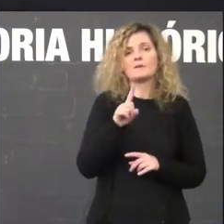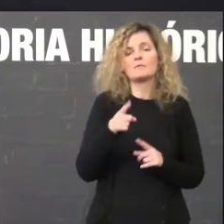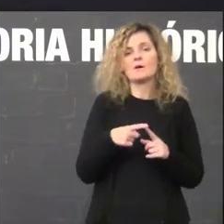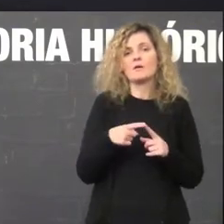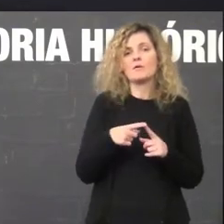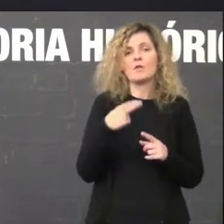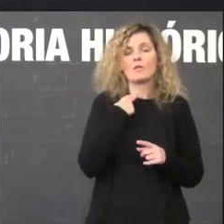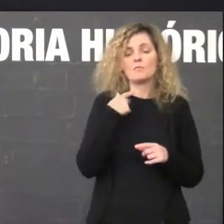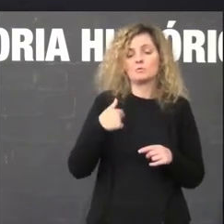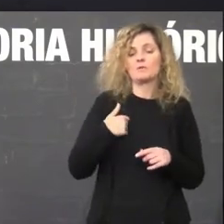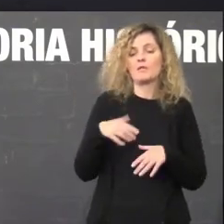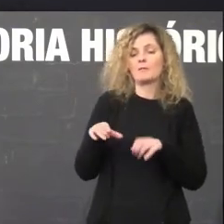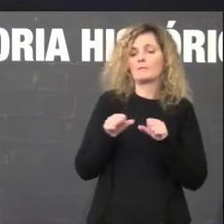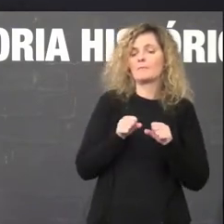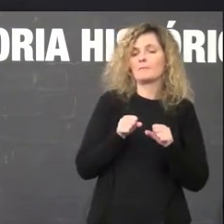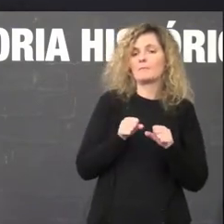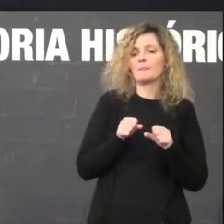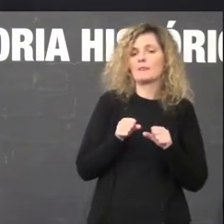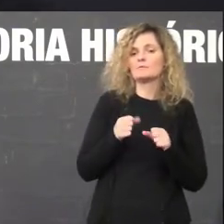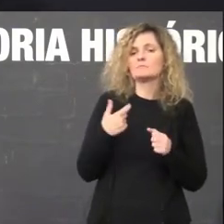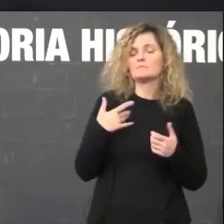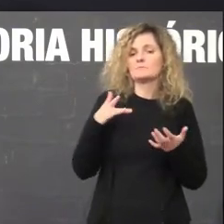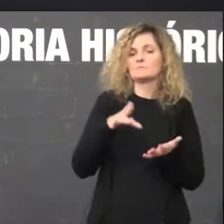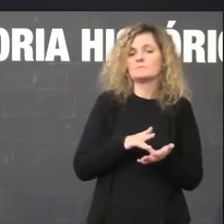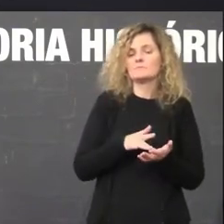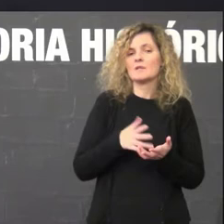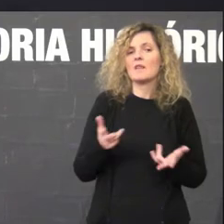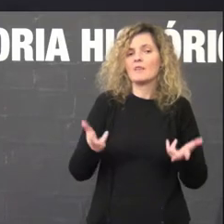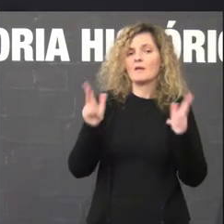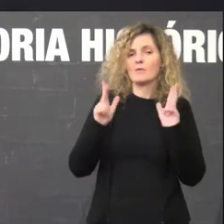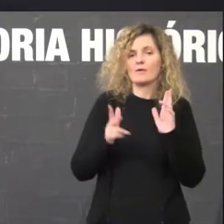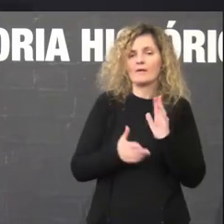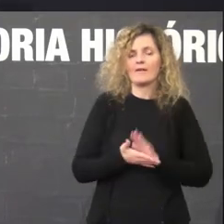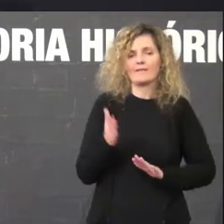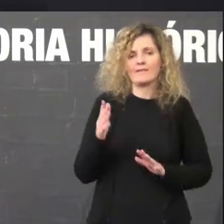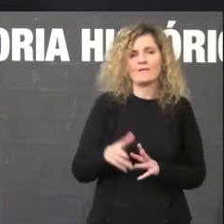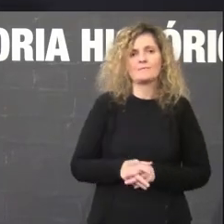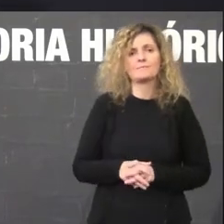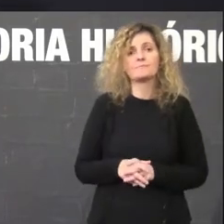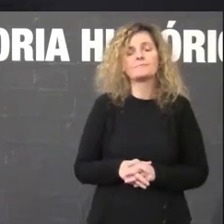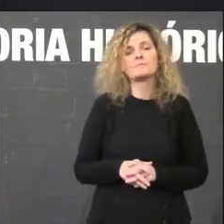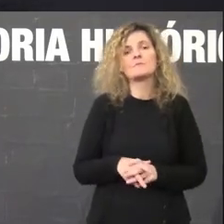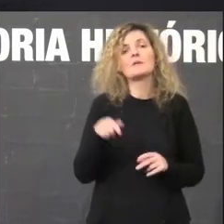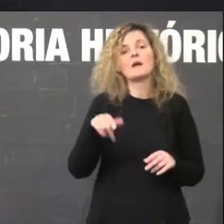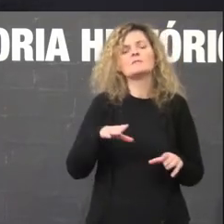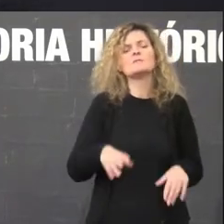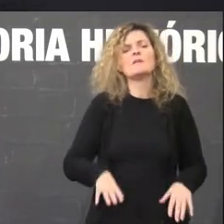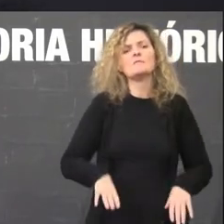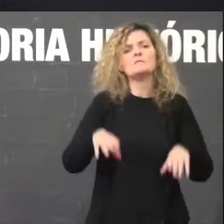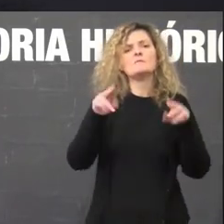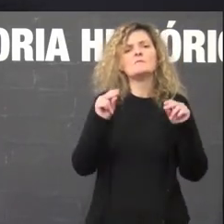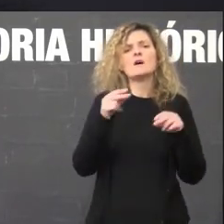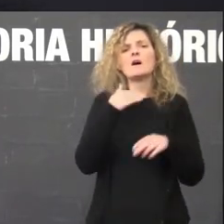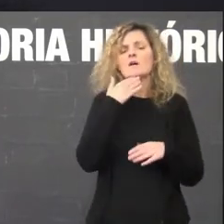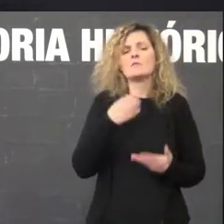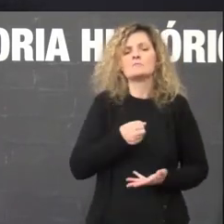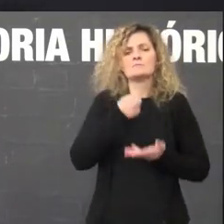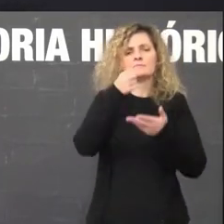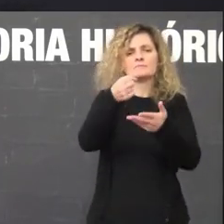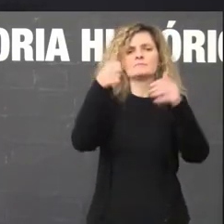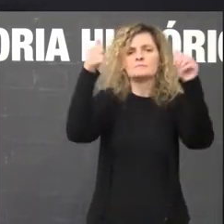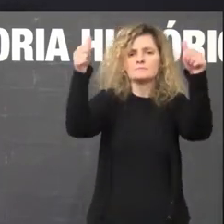fun diputado, pois que levamos de unha democracia. E isto culmina ca entrega do